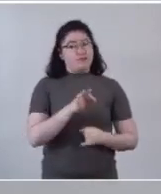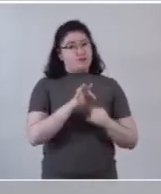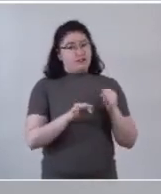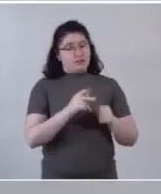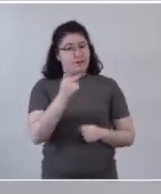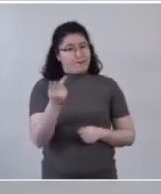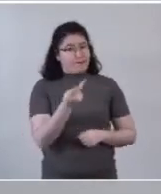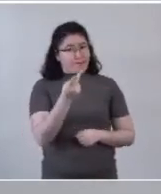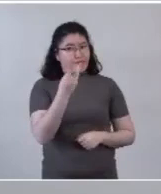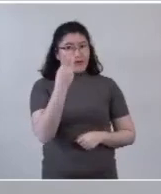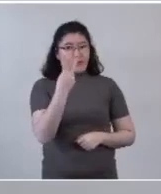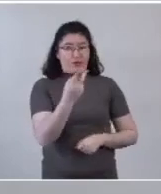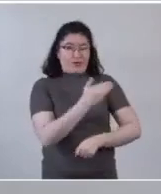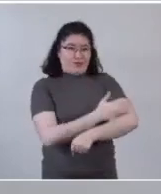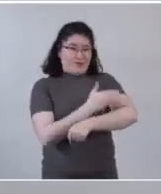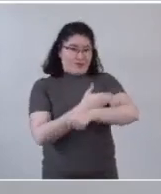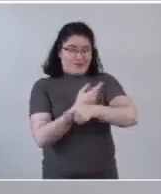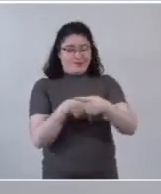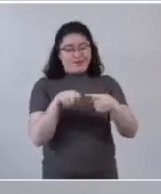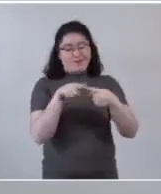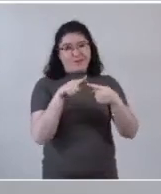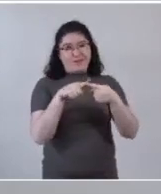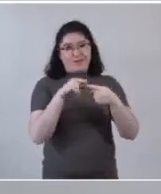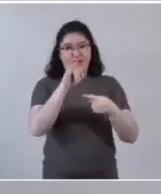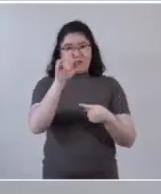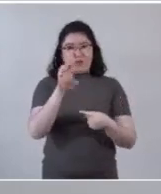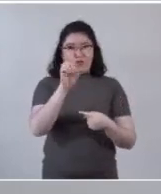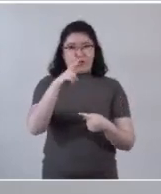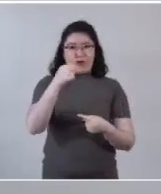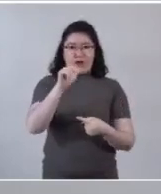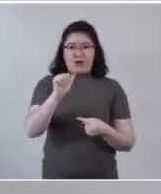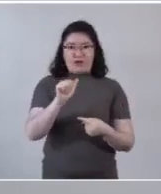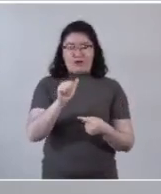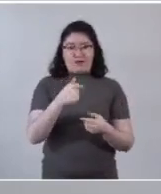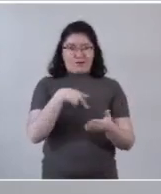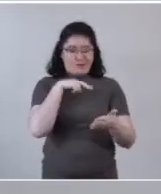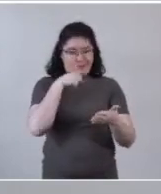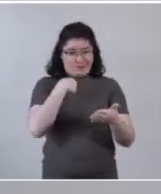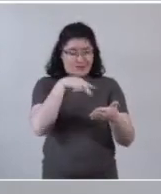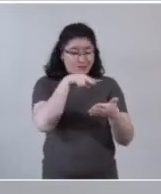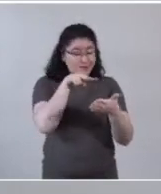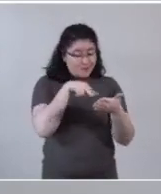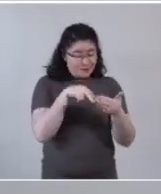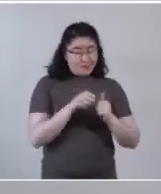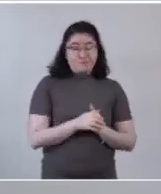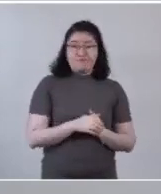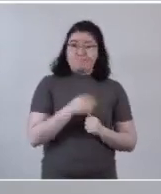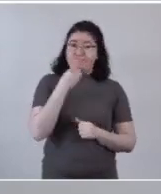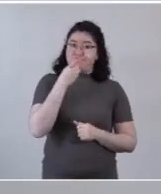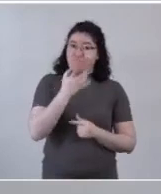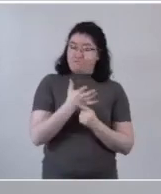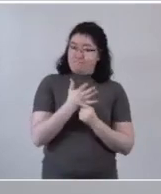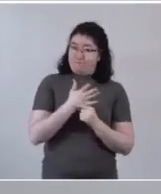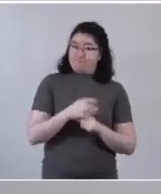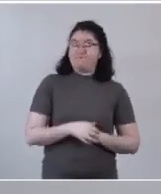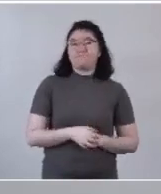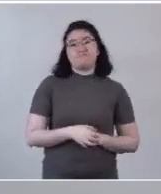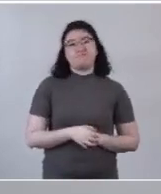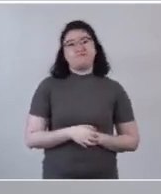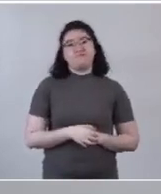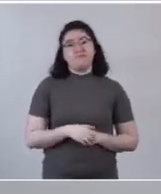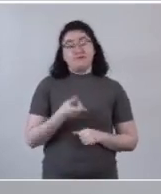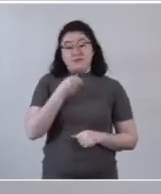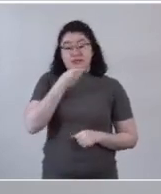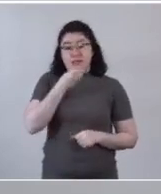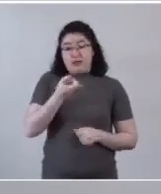dos compañeros. La primera de Joana Flores, del Grupo ASIC, la leo textual. Damnificados Unidos denuncia retrasos en las